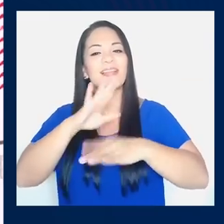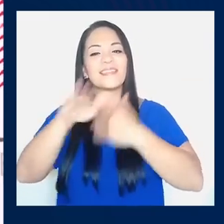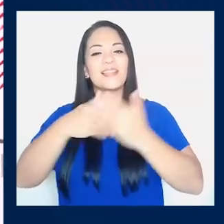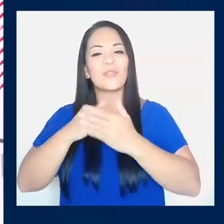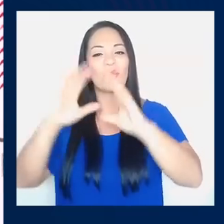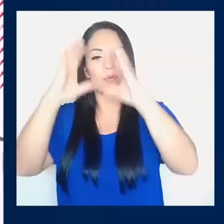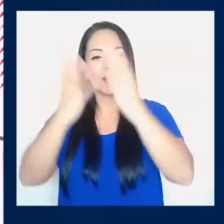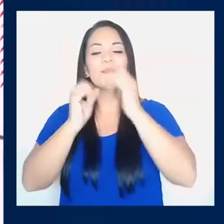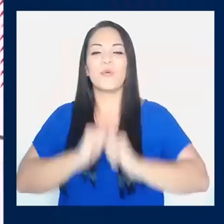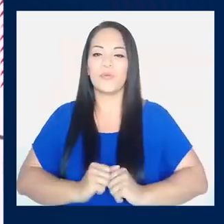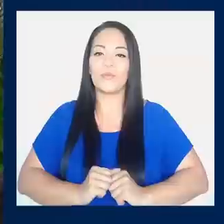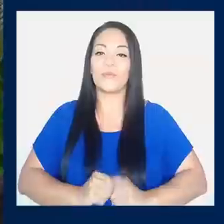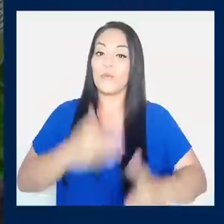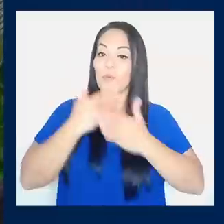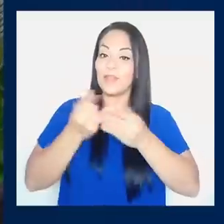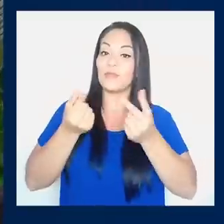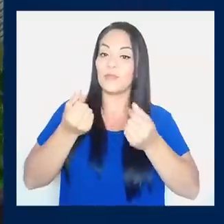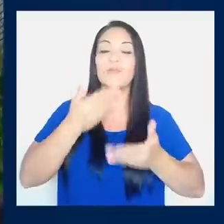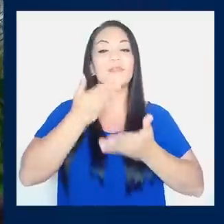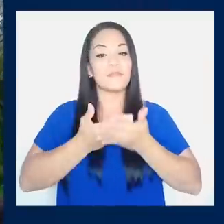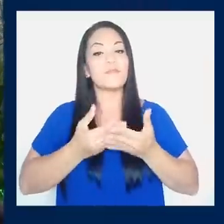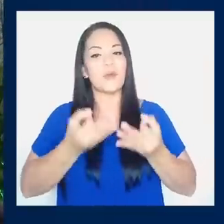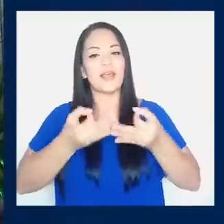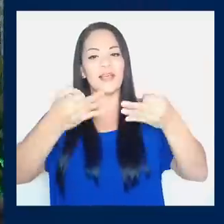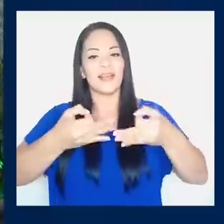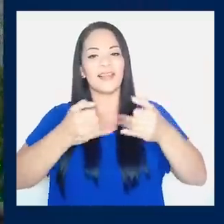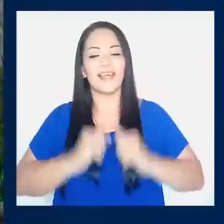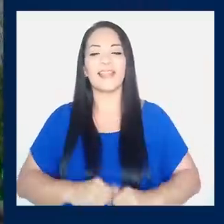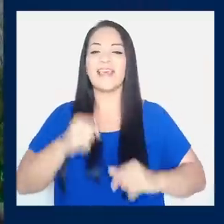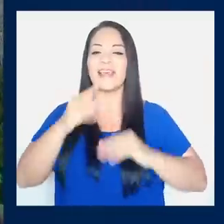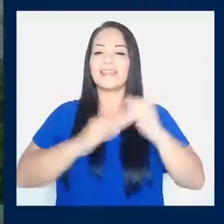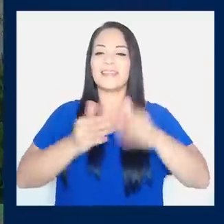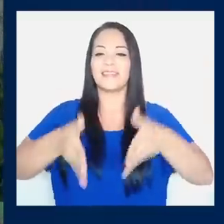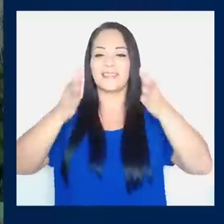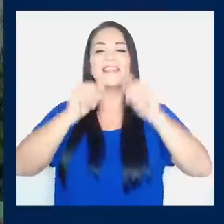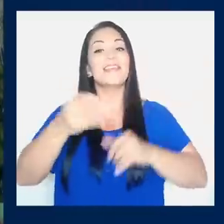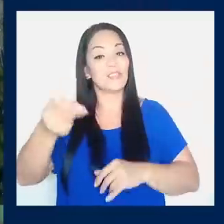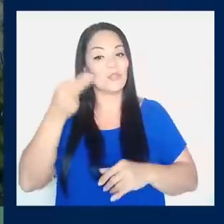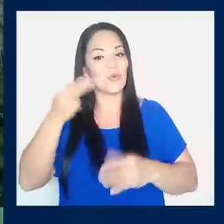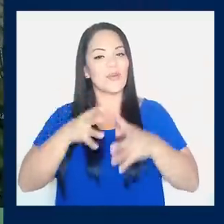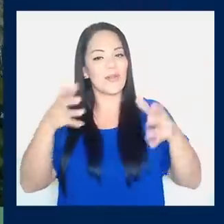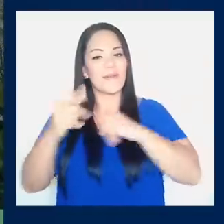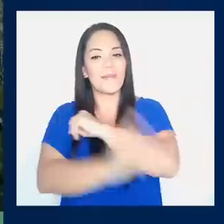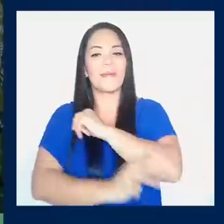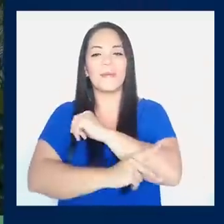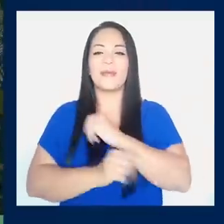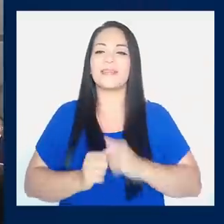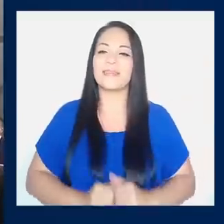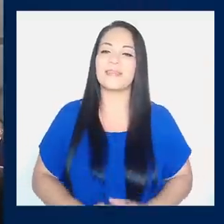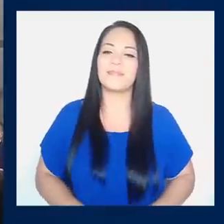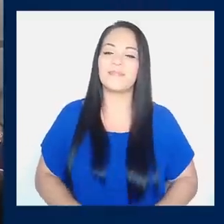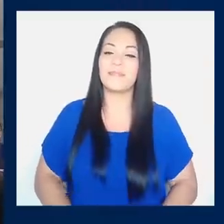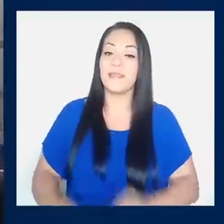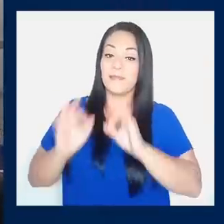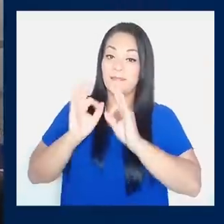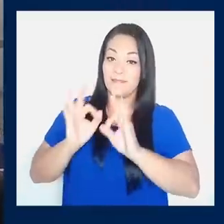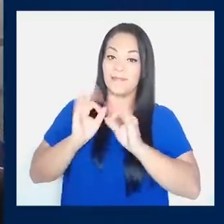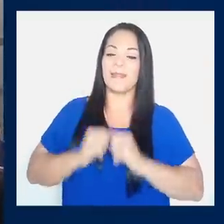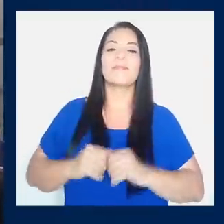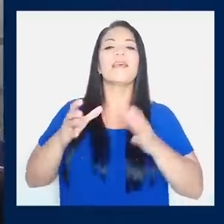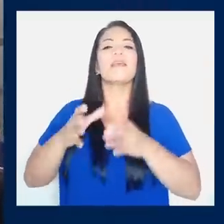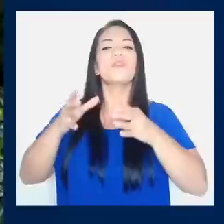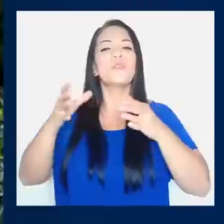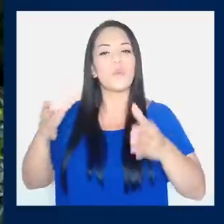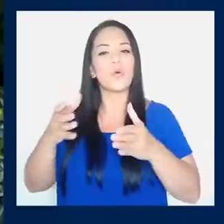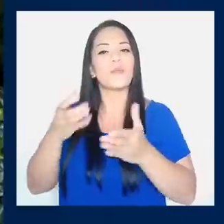interés a nivel global y sabemos que buenos precios y mucha calidad en esta obra histórica para este país. Bueno, y además